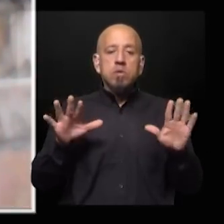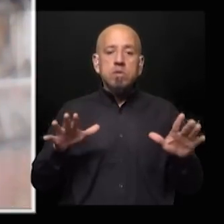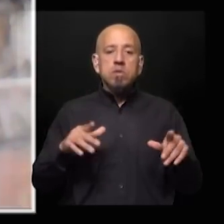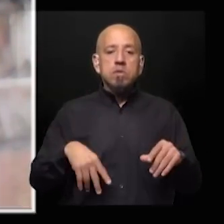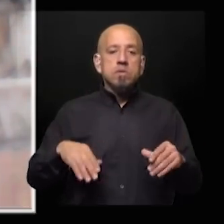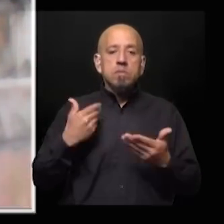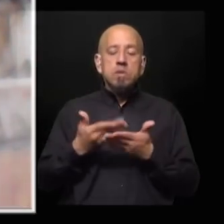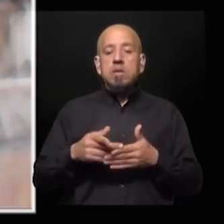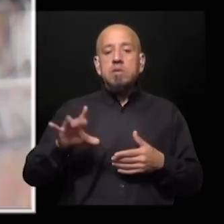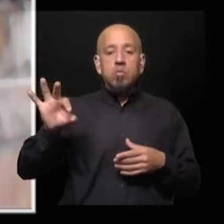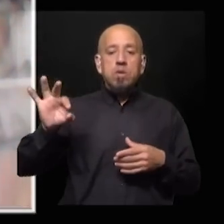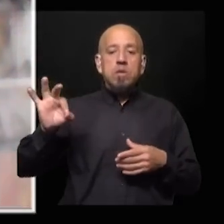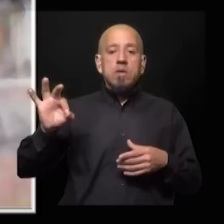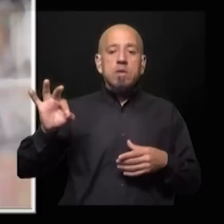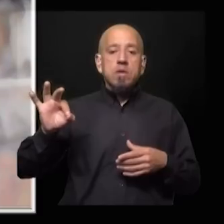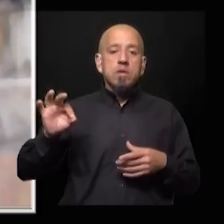50